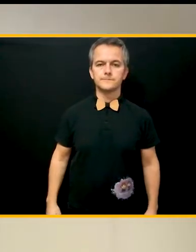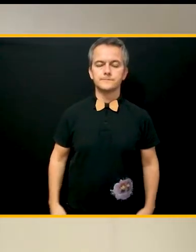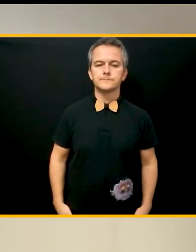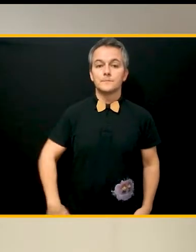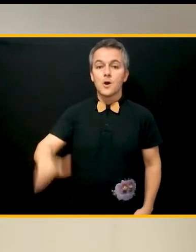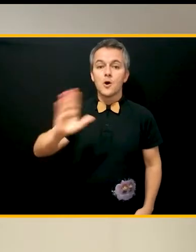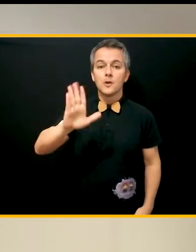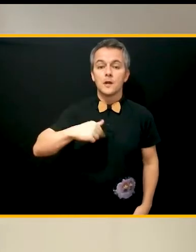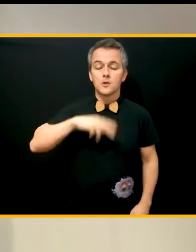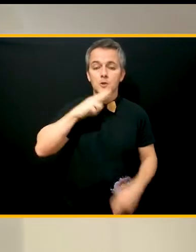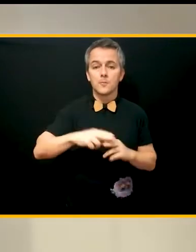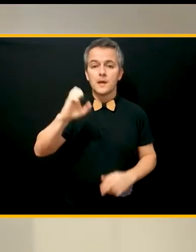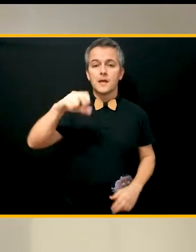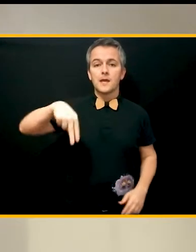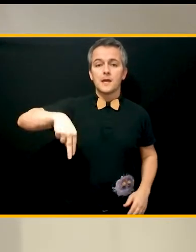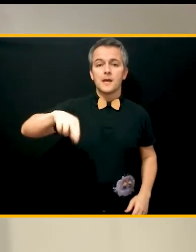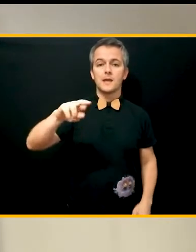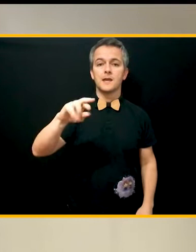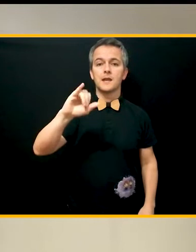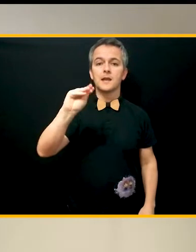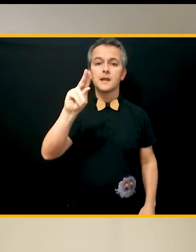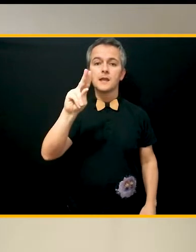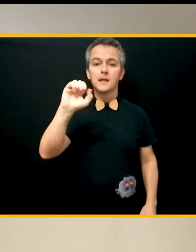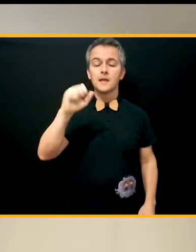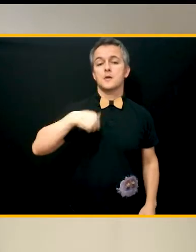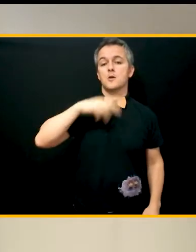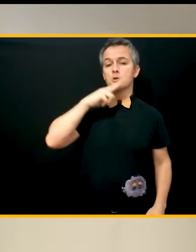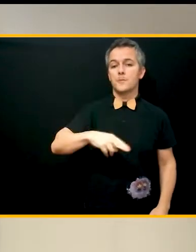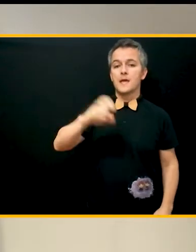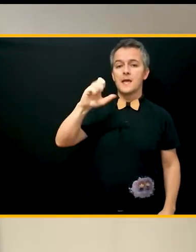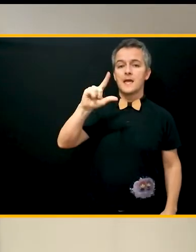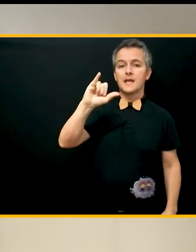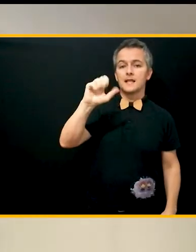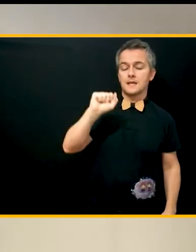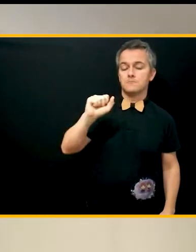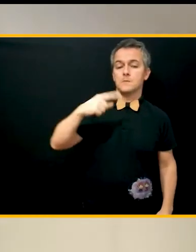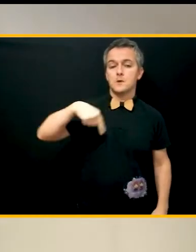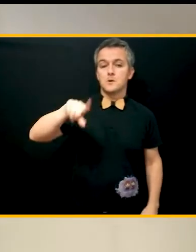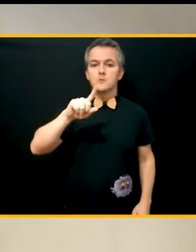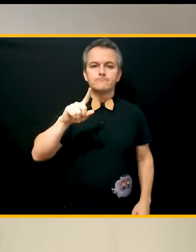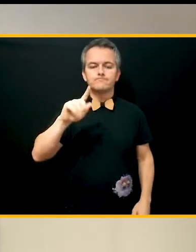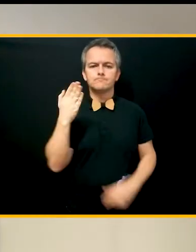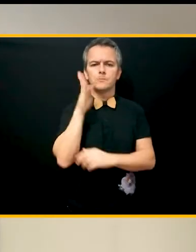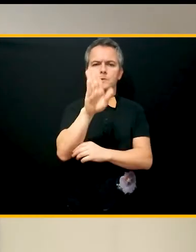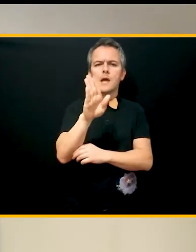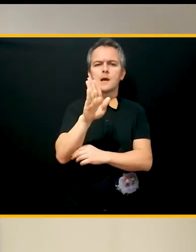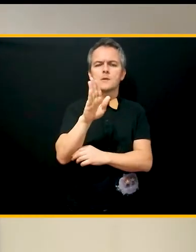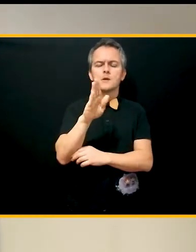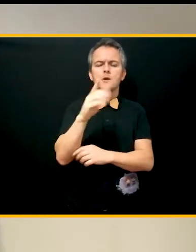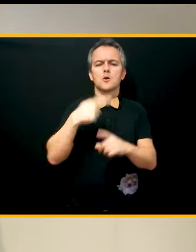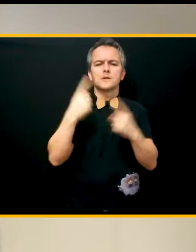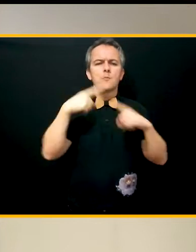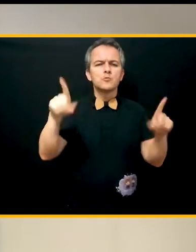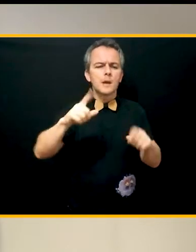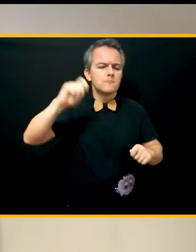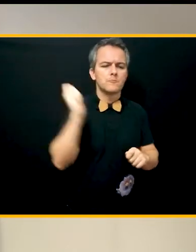Hola, yo soy Enrique. Hola, yo soy Elia. Y os vamos a enseñar un instrumento de percusión. Un instrumento que nació